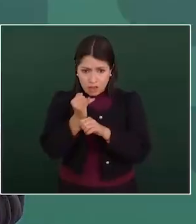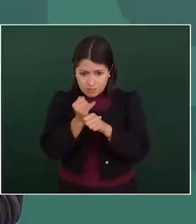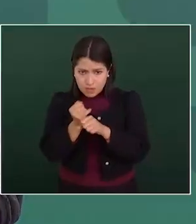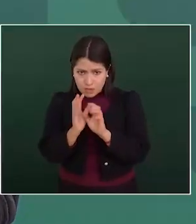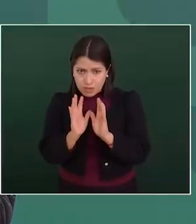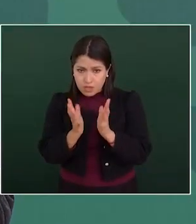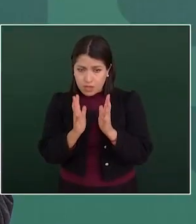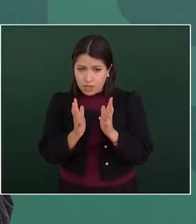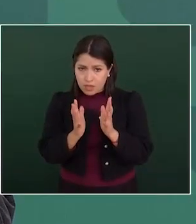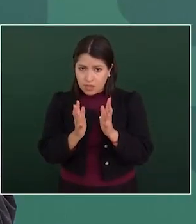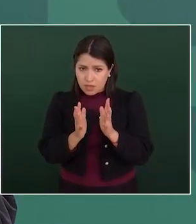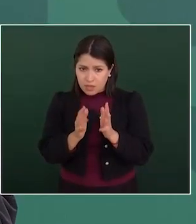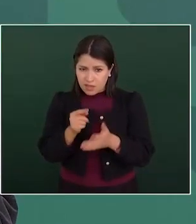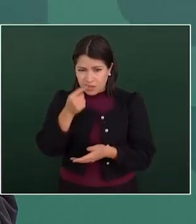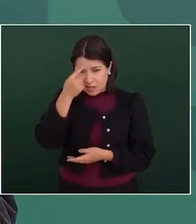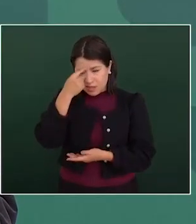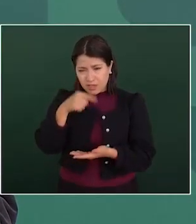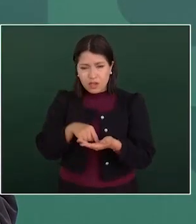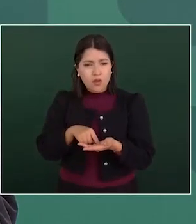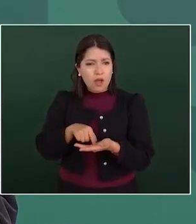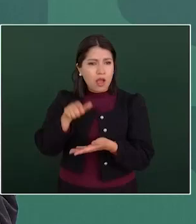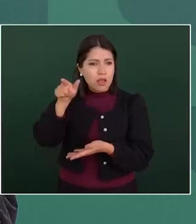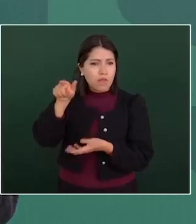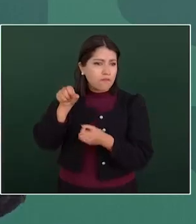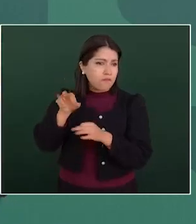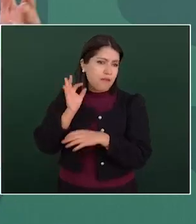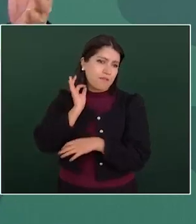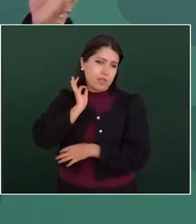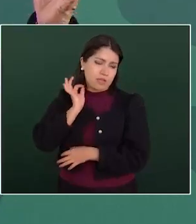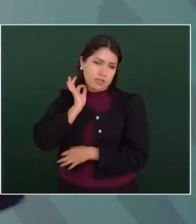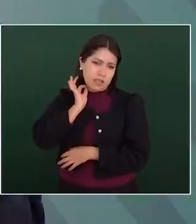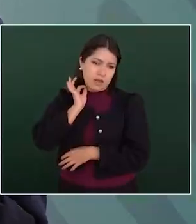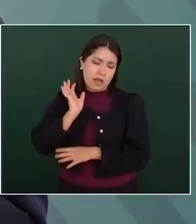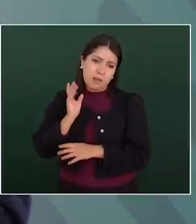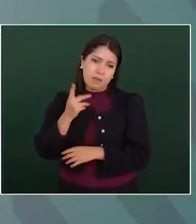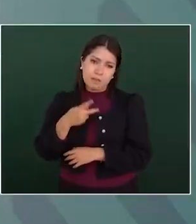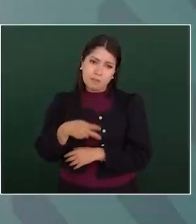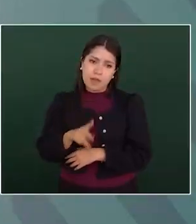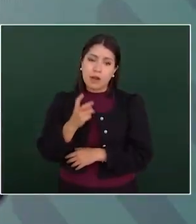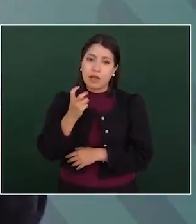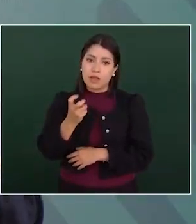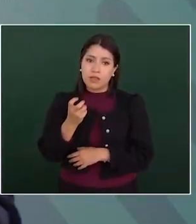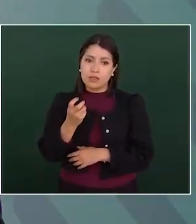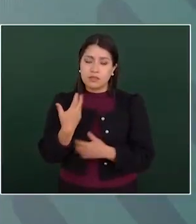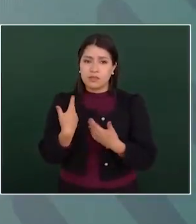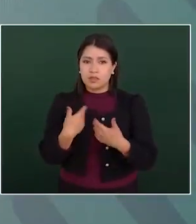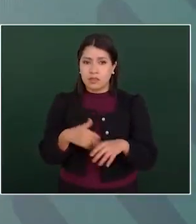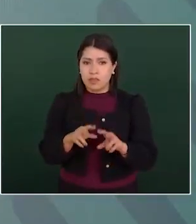investigación, creo que en la fiscalía, pero ese es un caso.